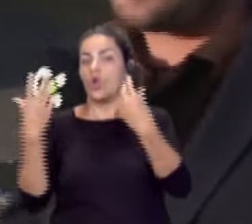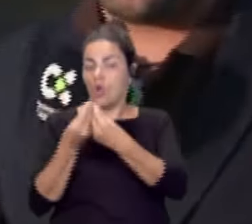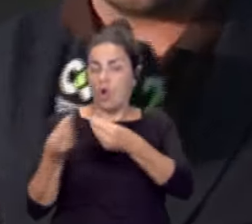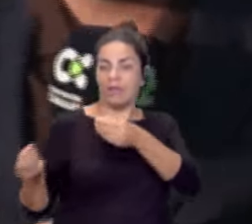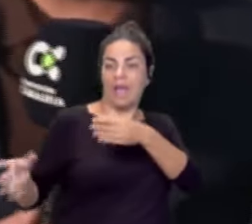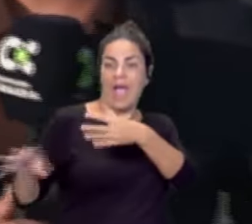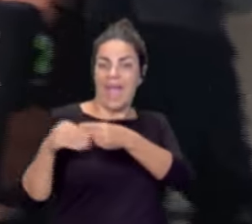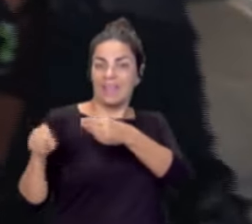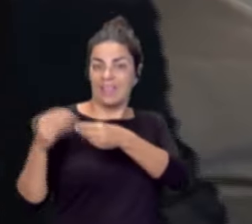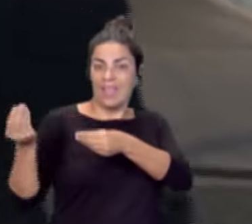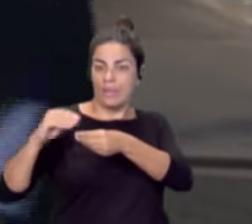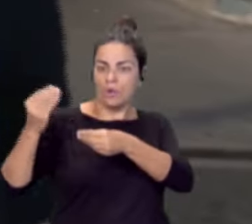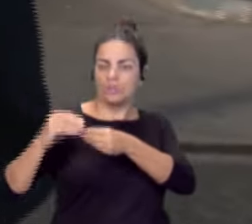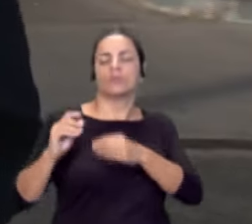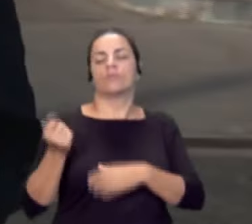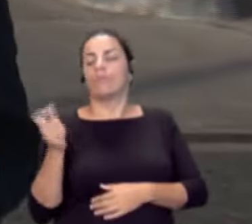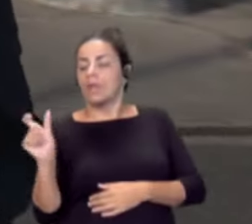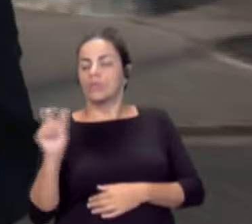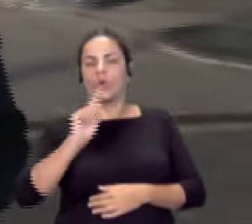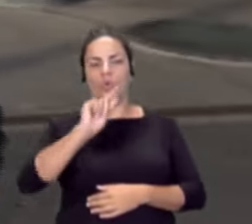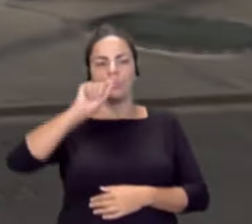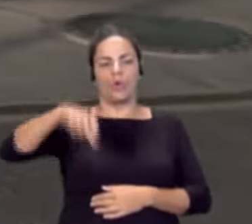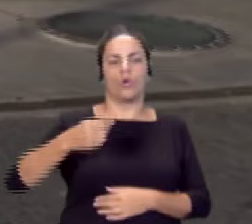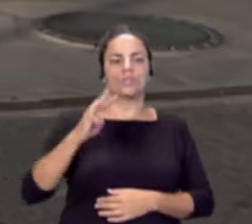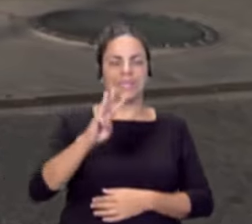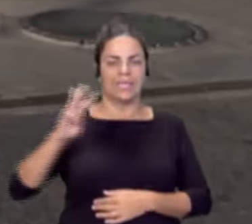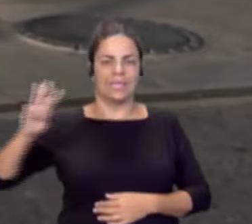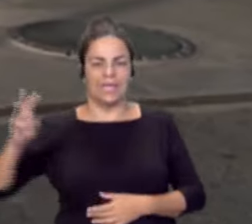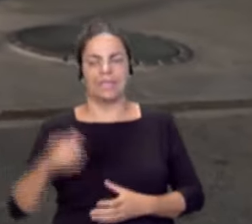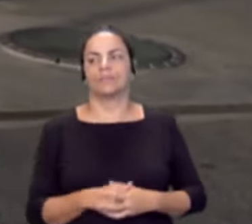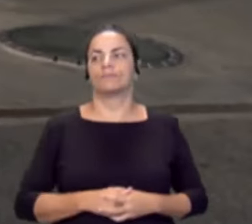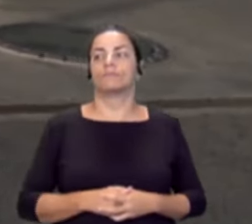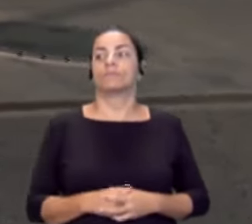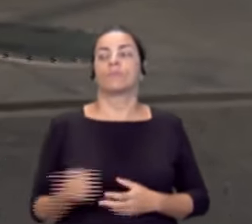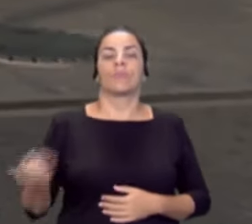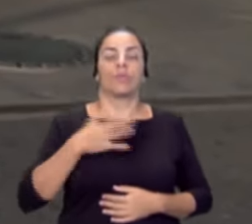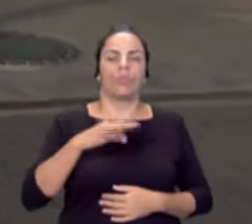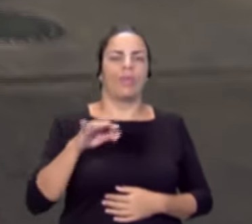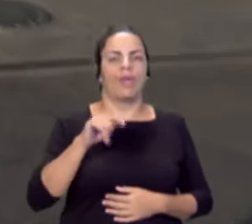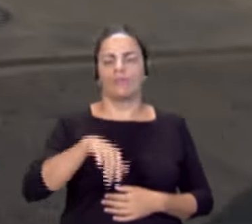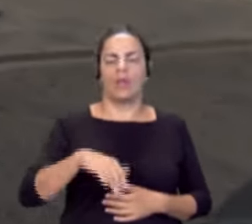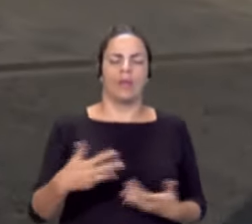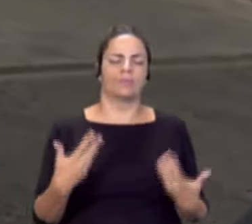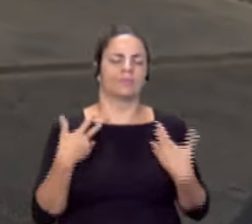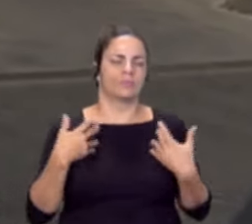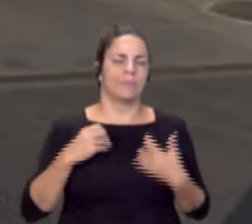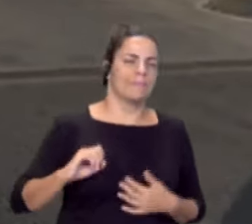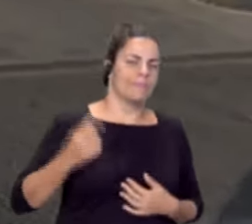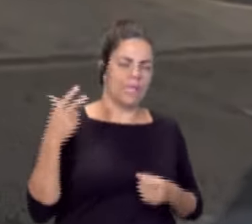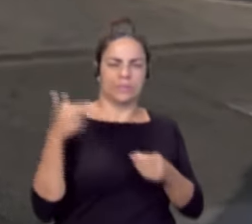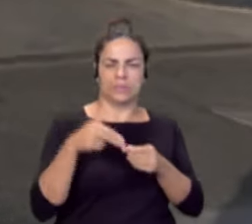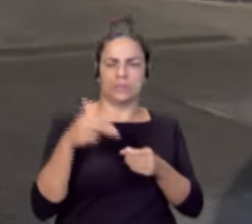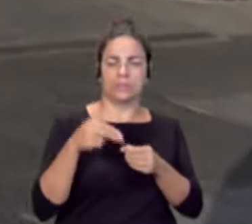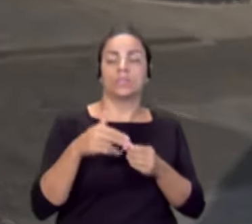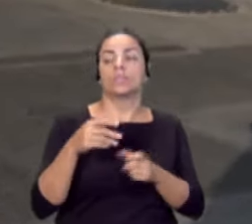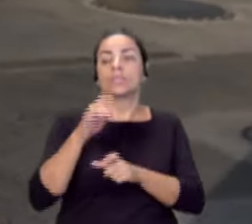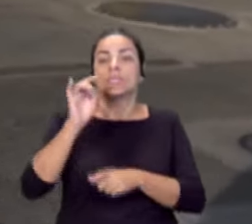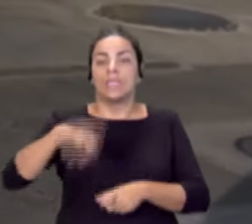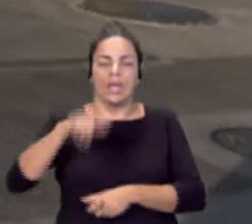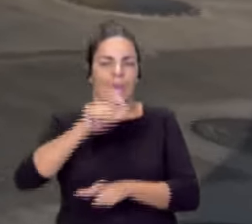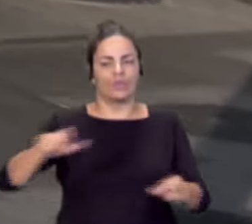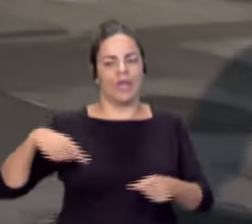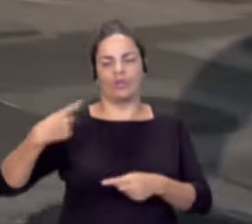a 1,33. Quizá quien más sufre el tema de repostar diariamente son quienes cogen su coche a diario o